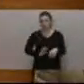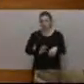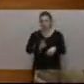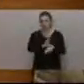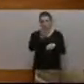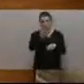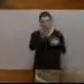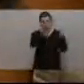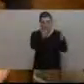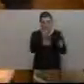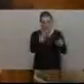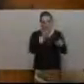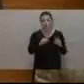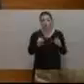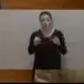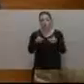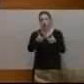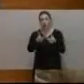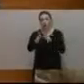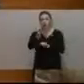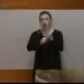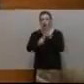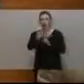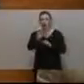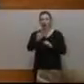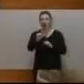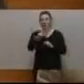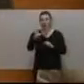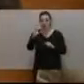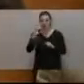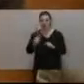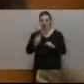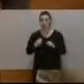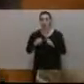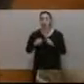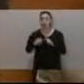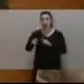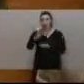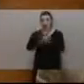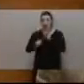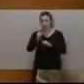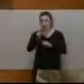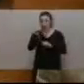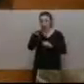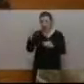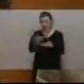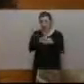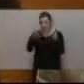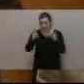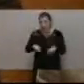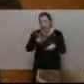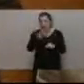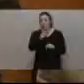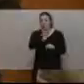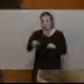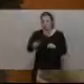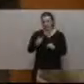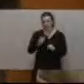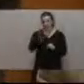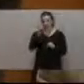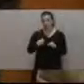con la asociación ASESCA. Se trata de una asociación sin ánimo de lucro formada por afectados de los denominados síndromes de sensibilización